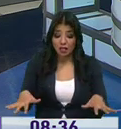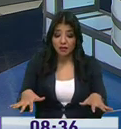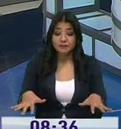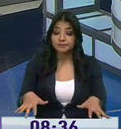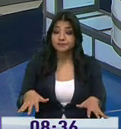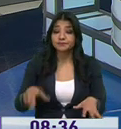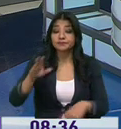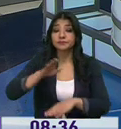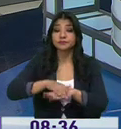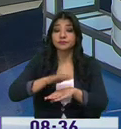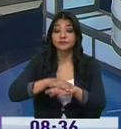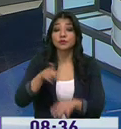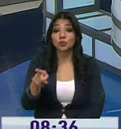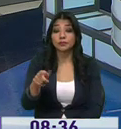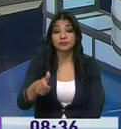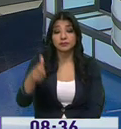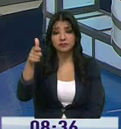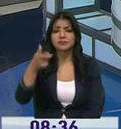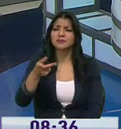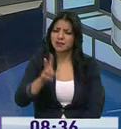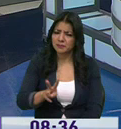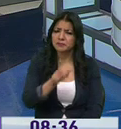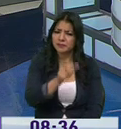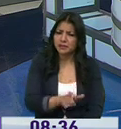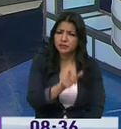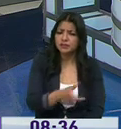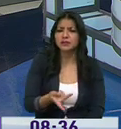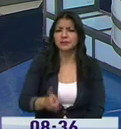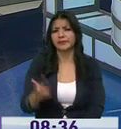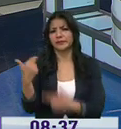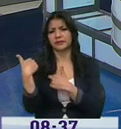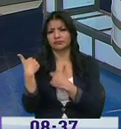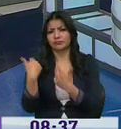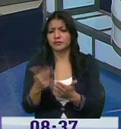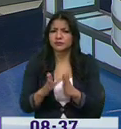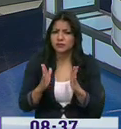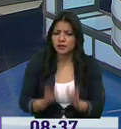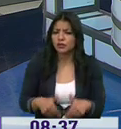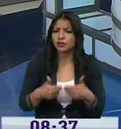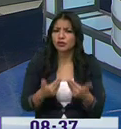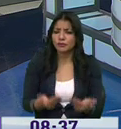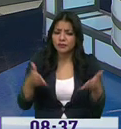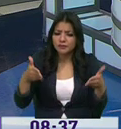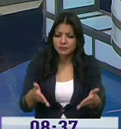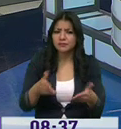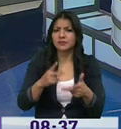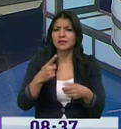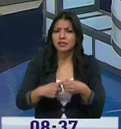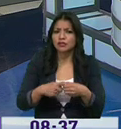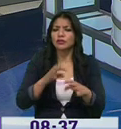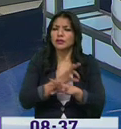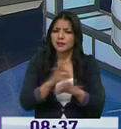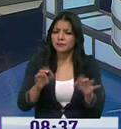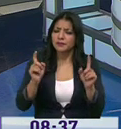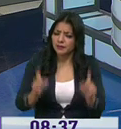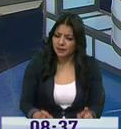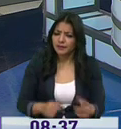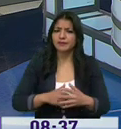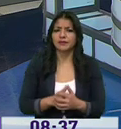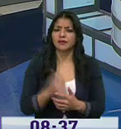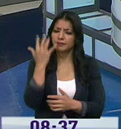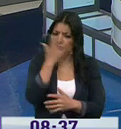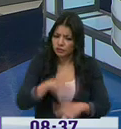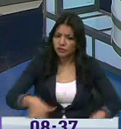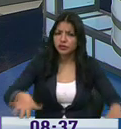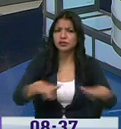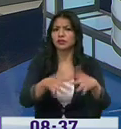es responsabilidad de la autoridad, sino también de nosotros como ciudadanos, de preocuparnos que nuestra ciudad esté limpia, que esté bonita,